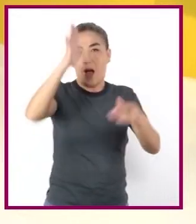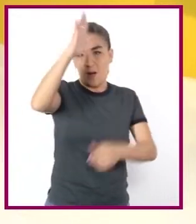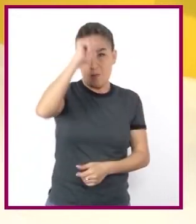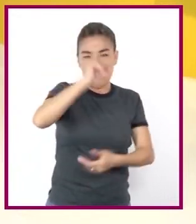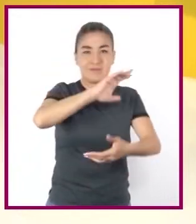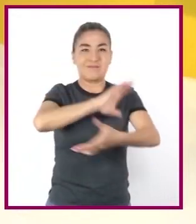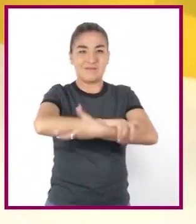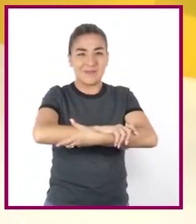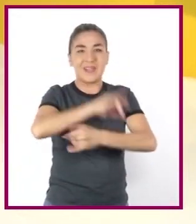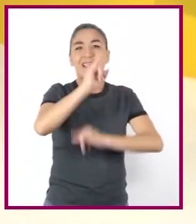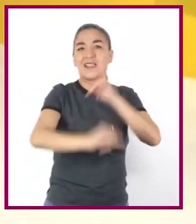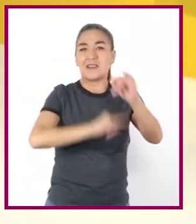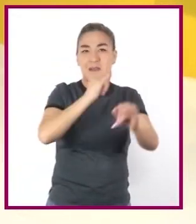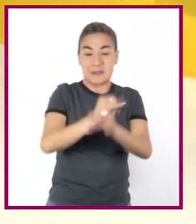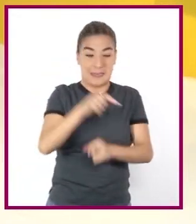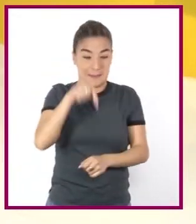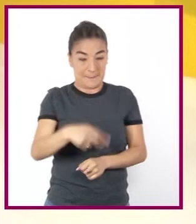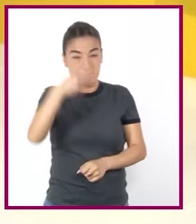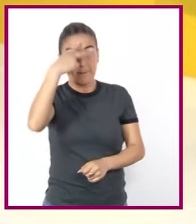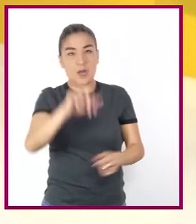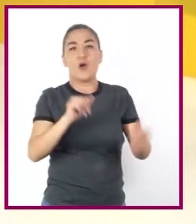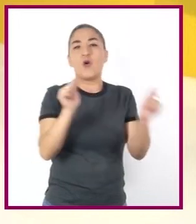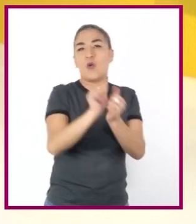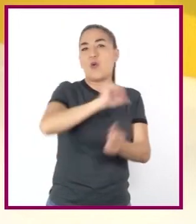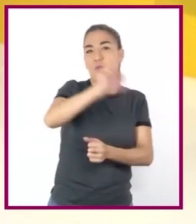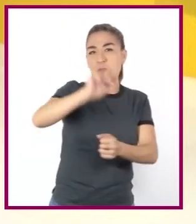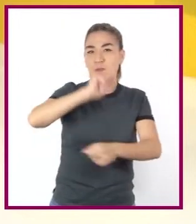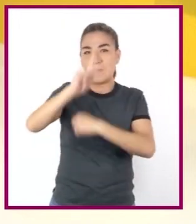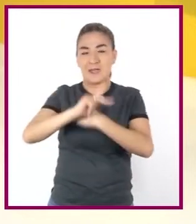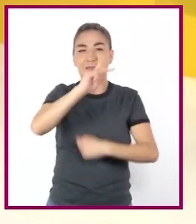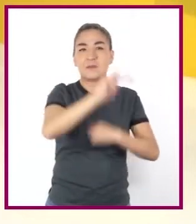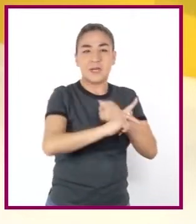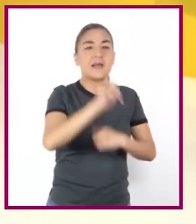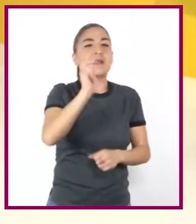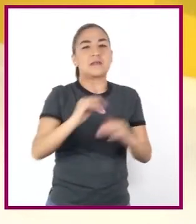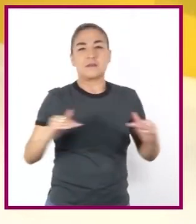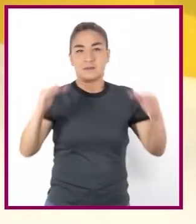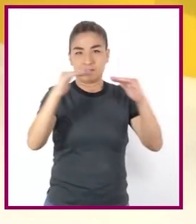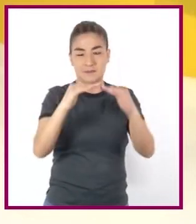por nuestro país relacionados con la atención a la igualdad son: